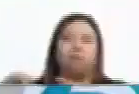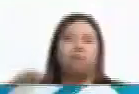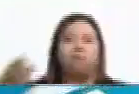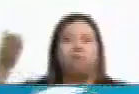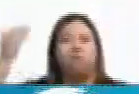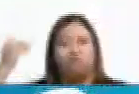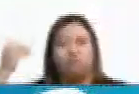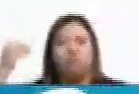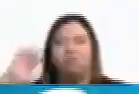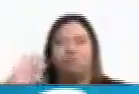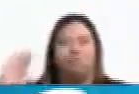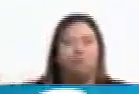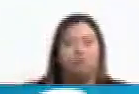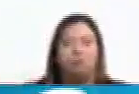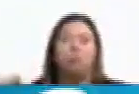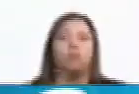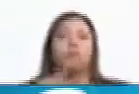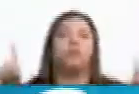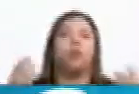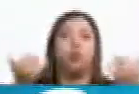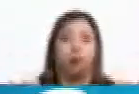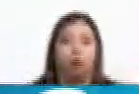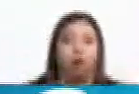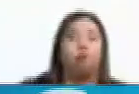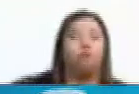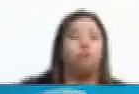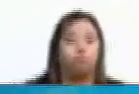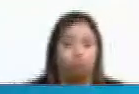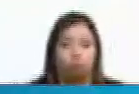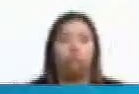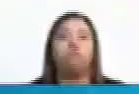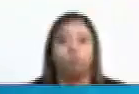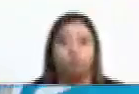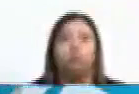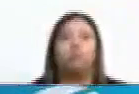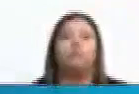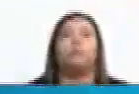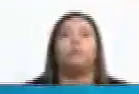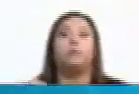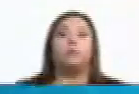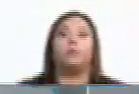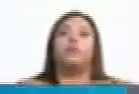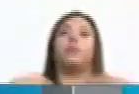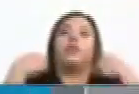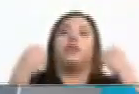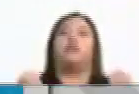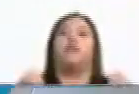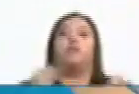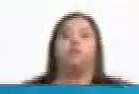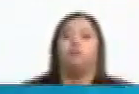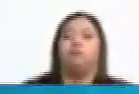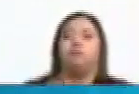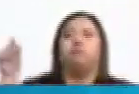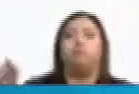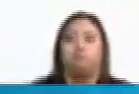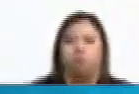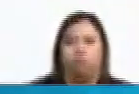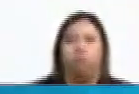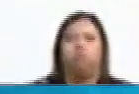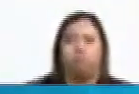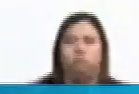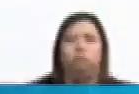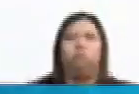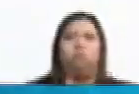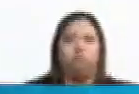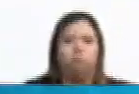Con la Secretaría de Salud estamos fortaleciendo este programa como un ejemplo de